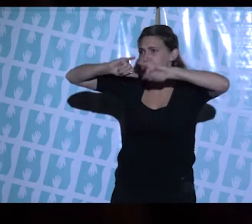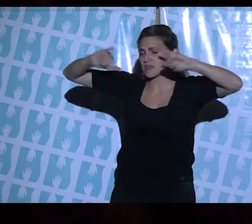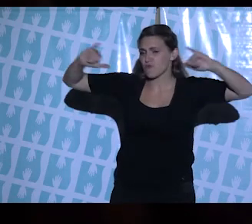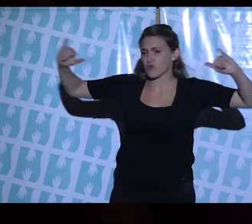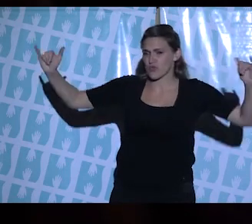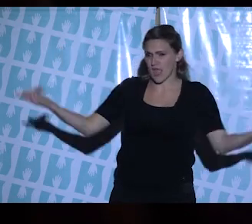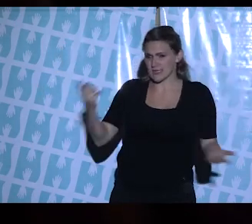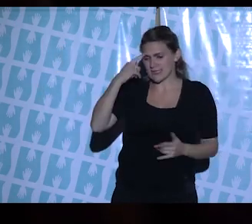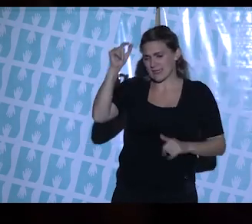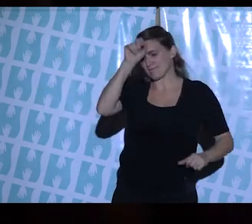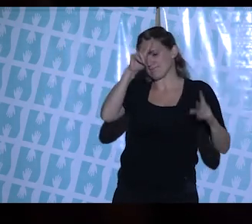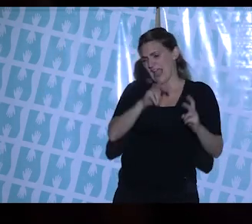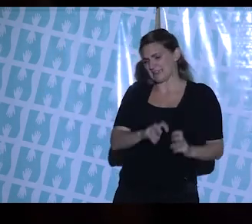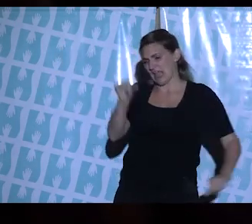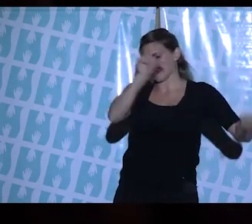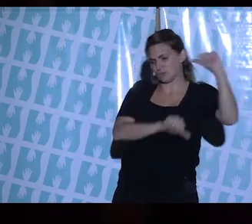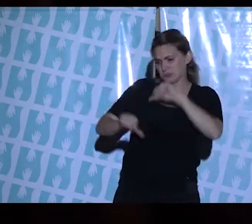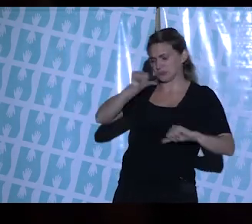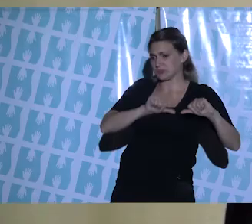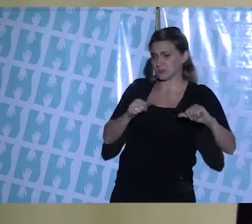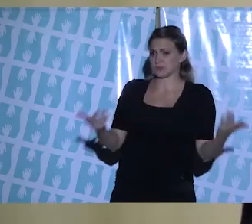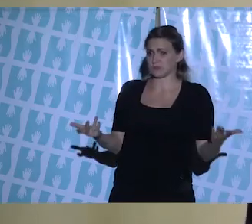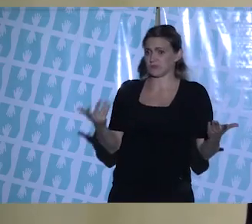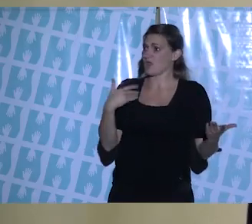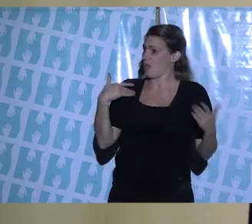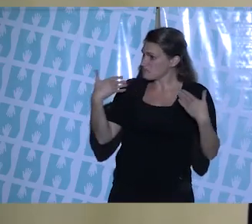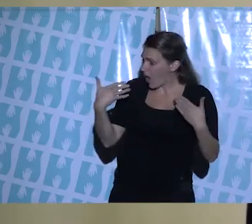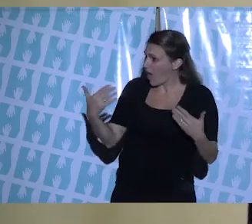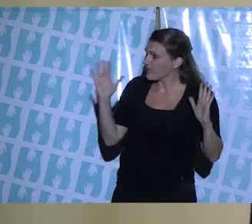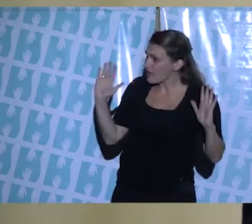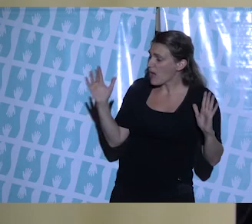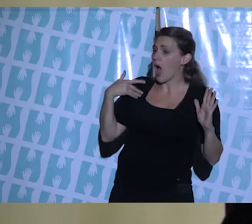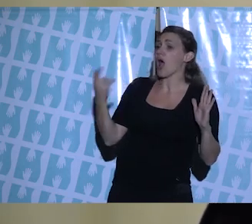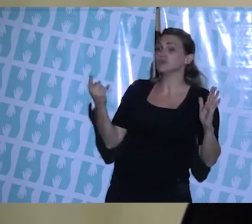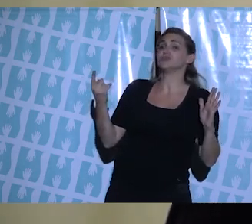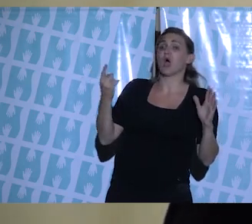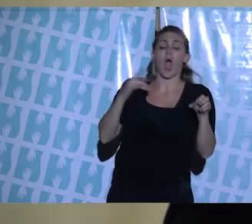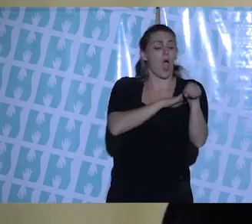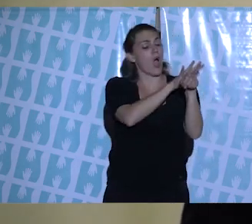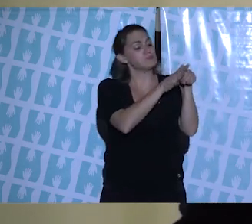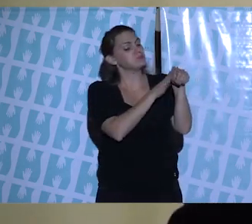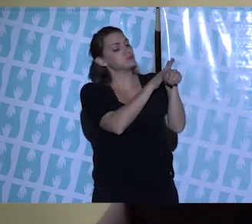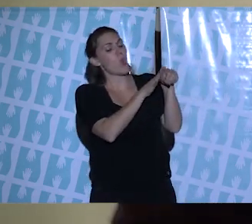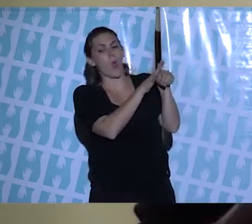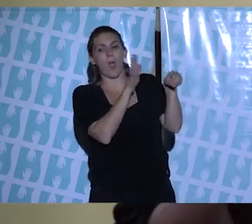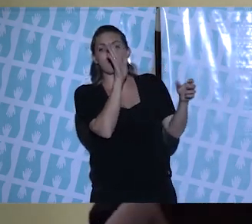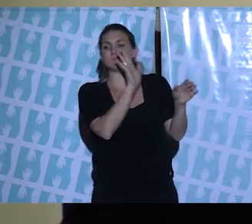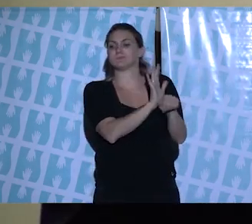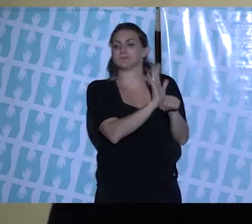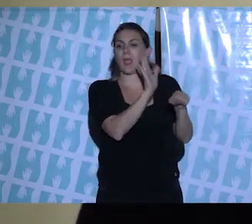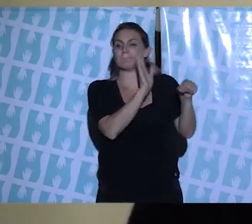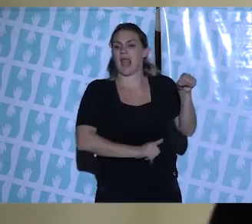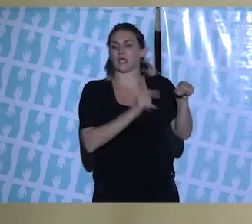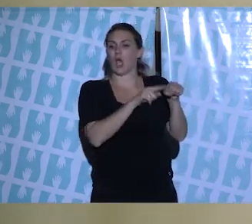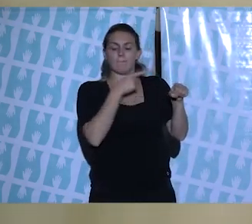ven cómo con esa investigación que se denomina translacional podemos detectar potenciales blancos terapéuticos. Y así hay